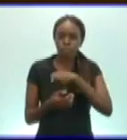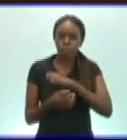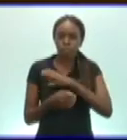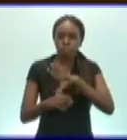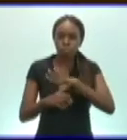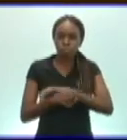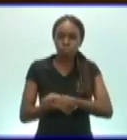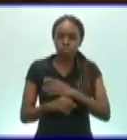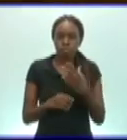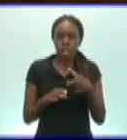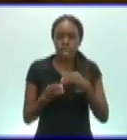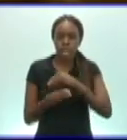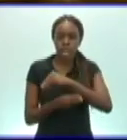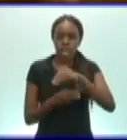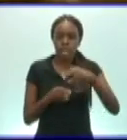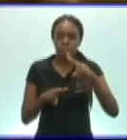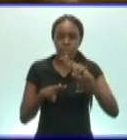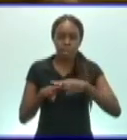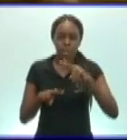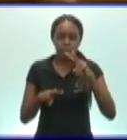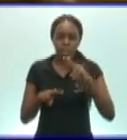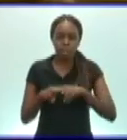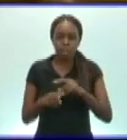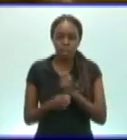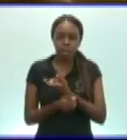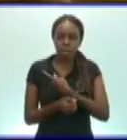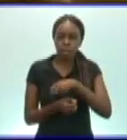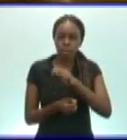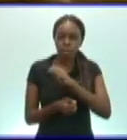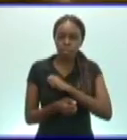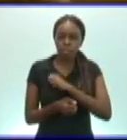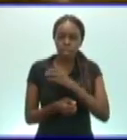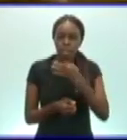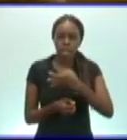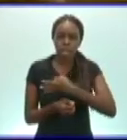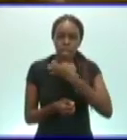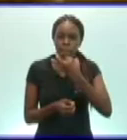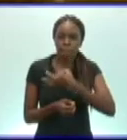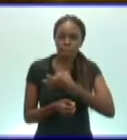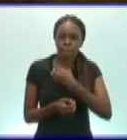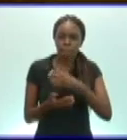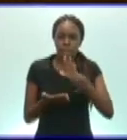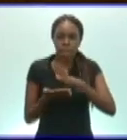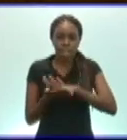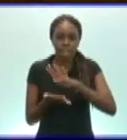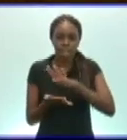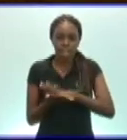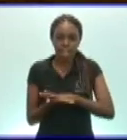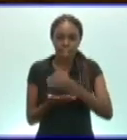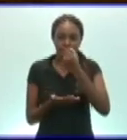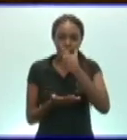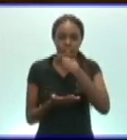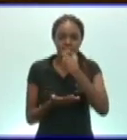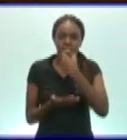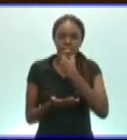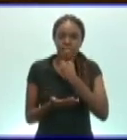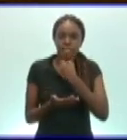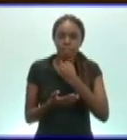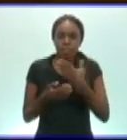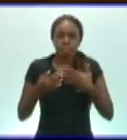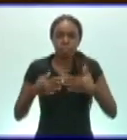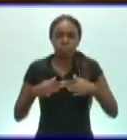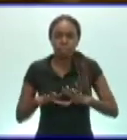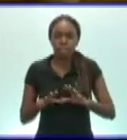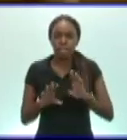Habana, un alto oficial español intenta convencerla de que le enviara una carta a Céspedes pidiéndole que se rinda a